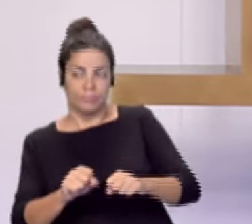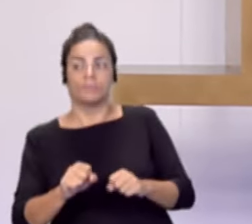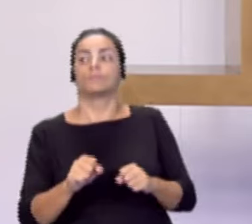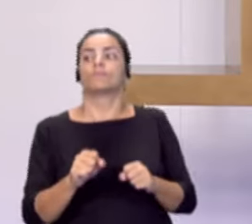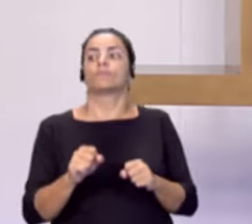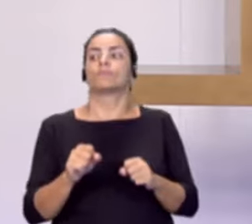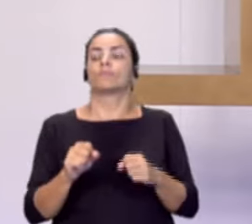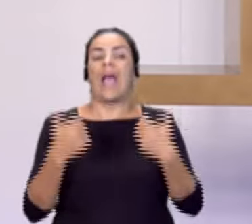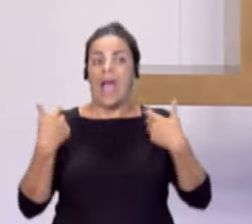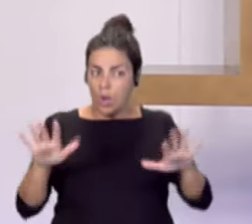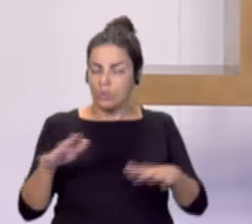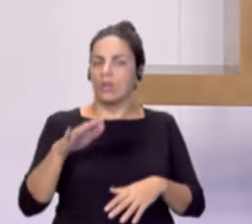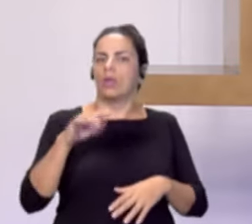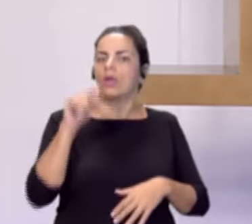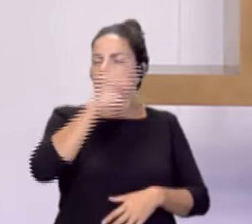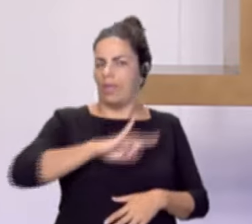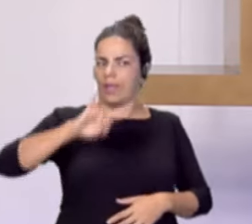que sufre el archipiélago.